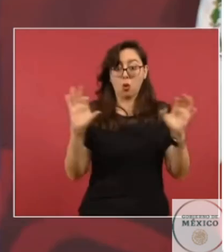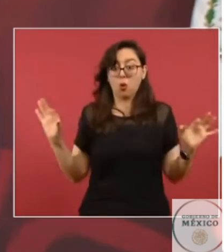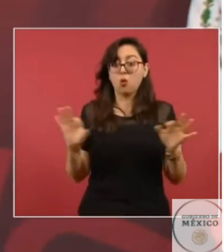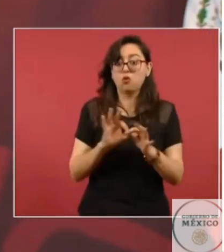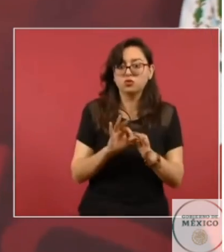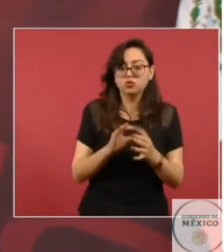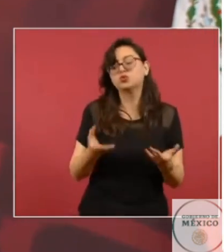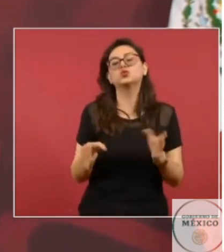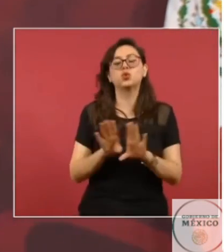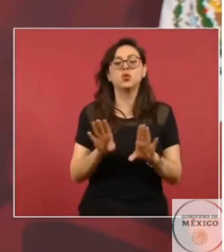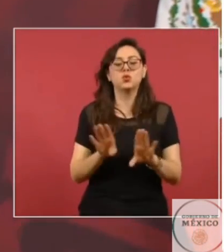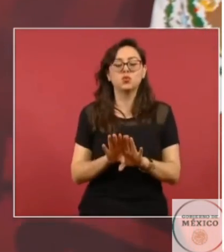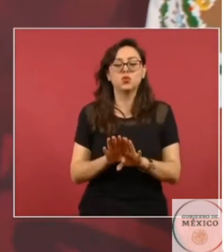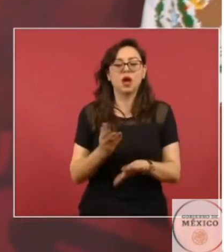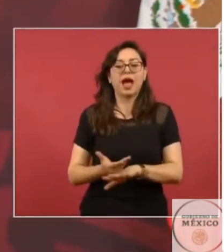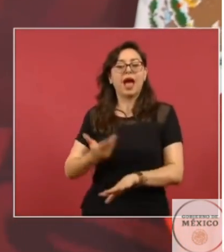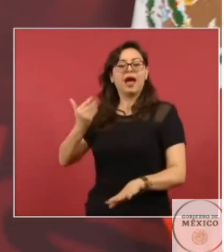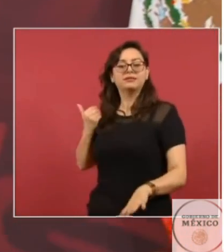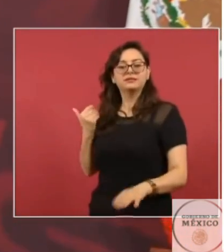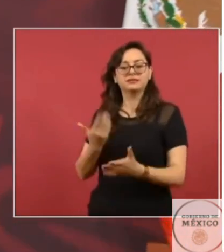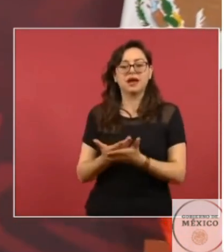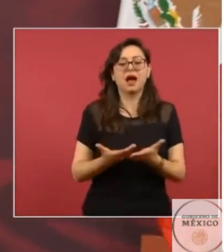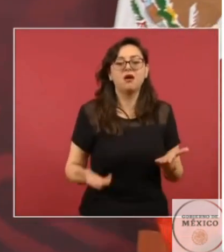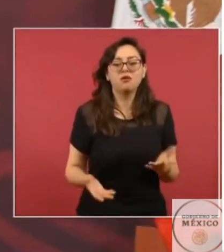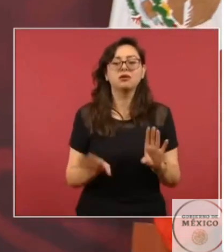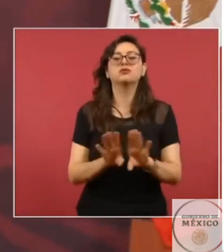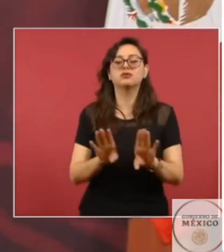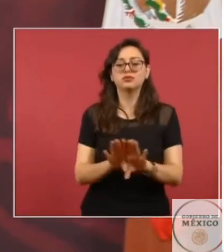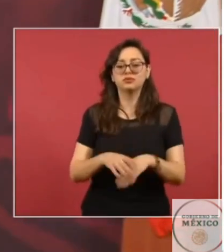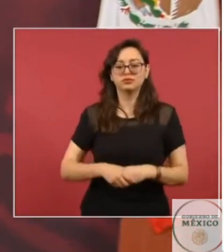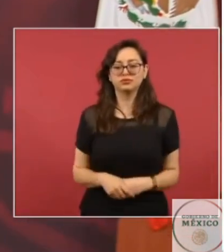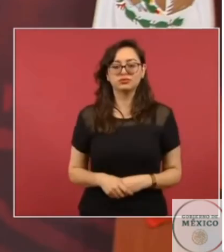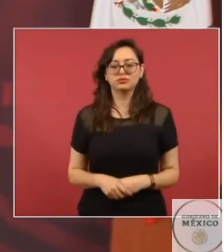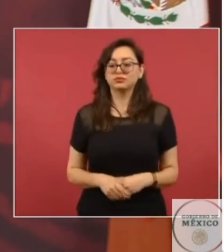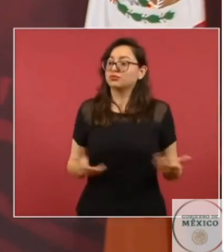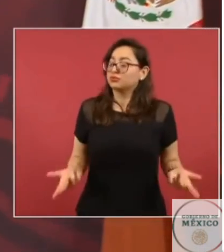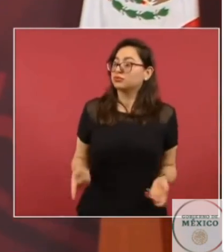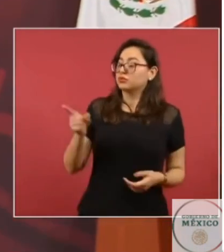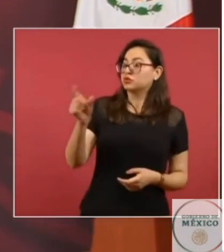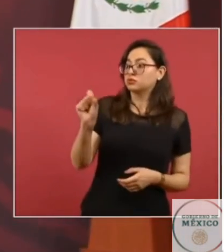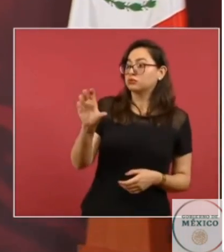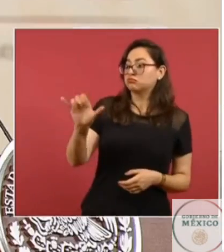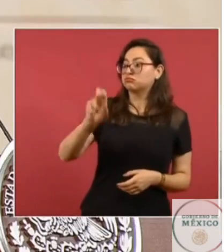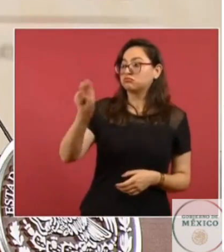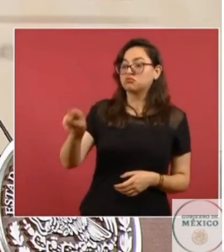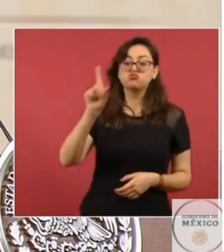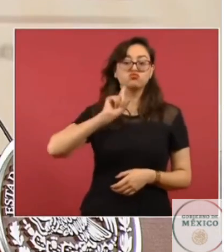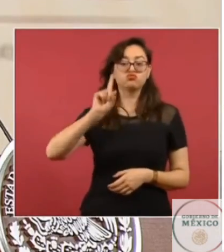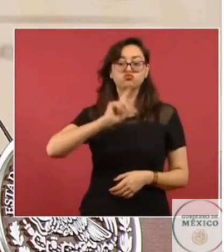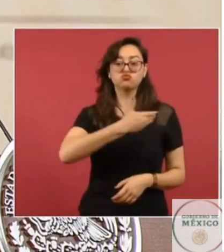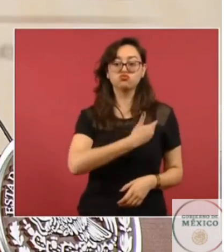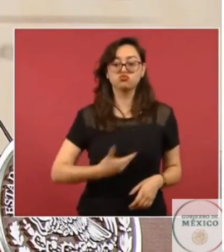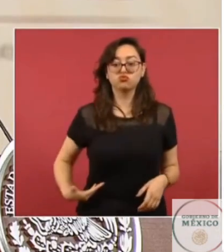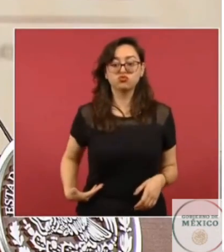Ahora, la presidenta del Tribunal o de la Suprema Corte de Justicia